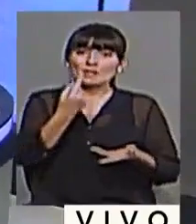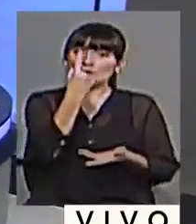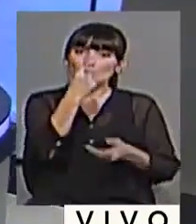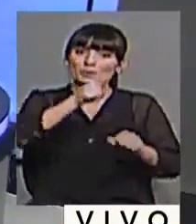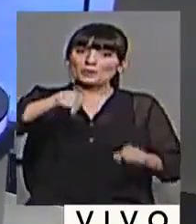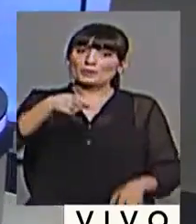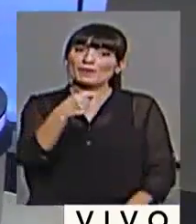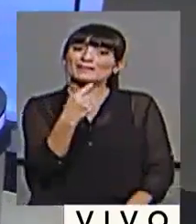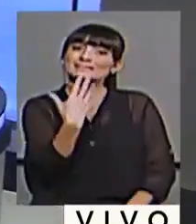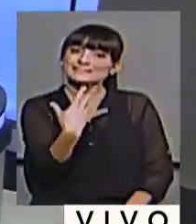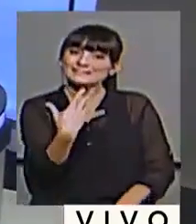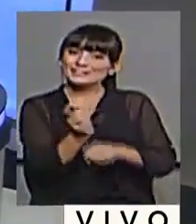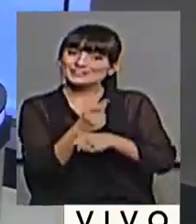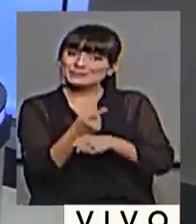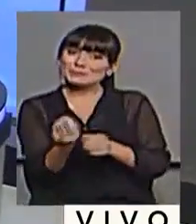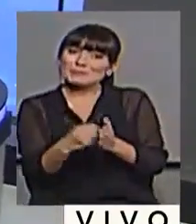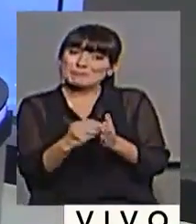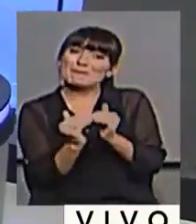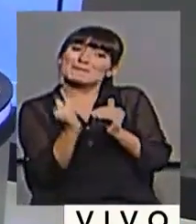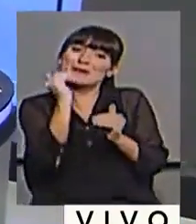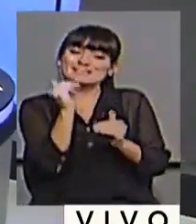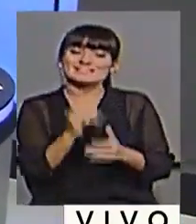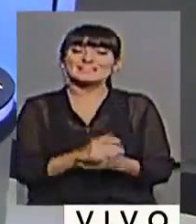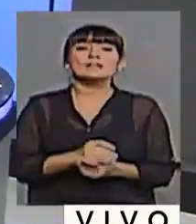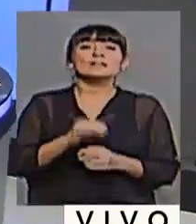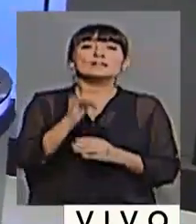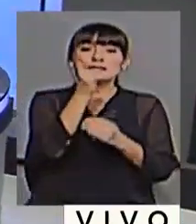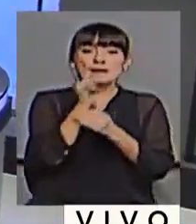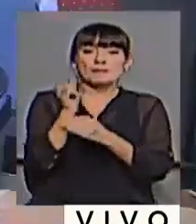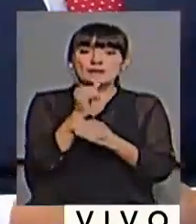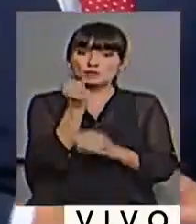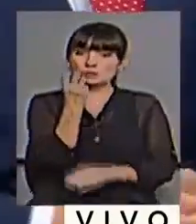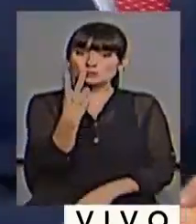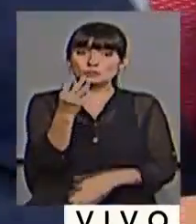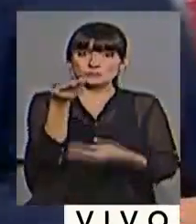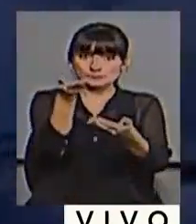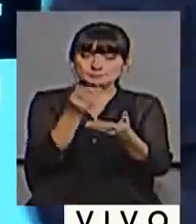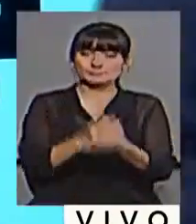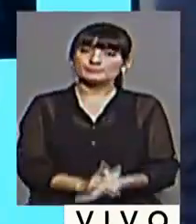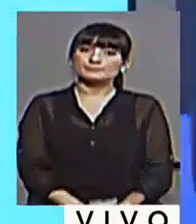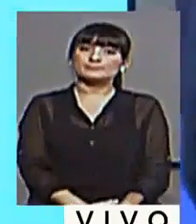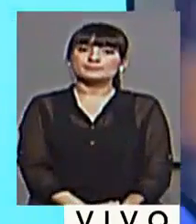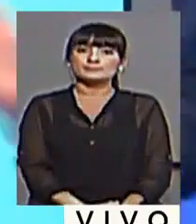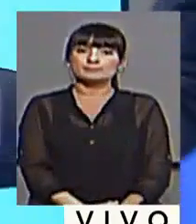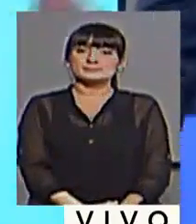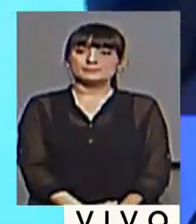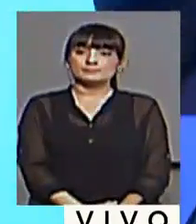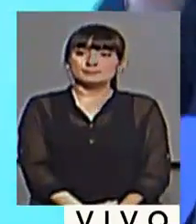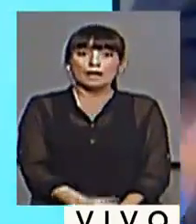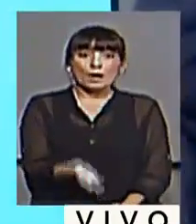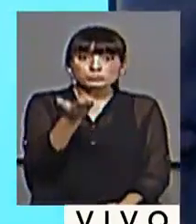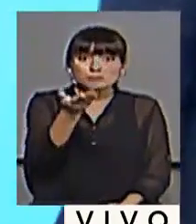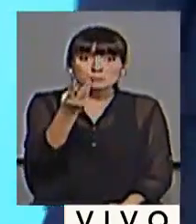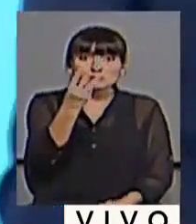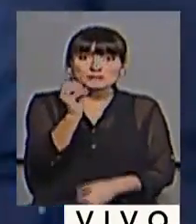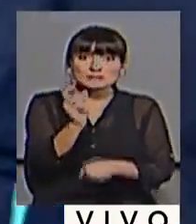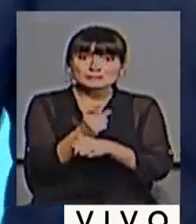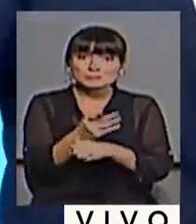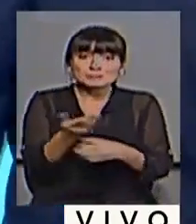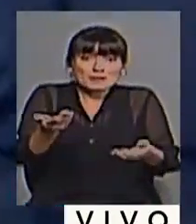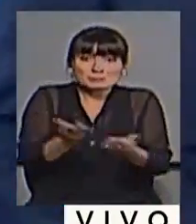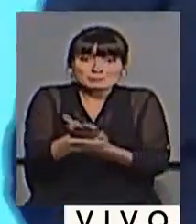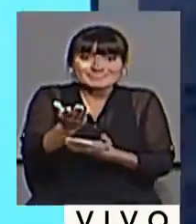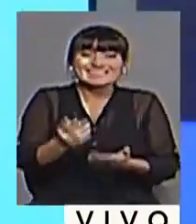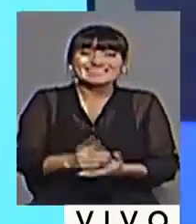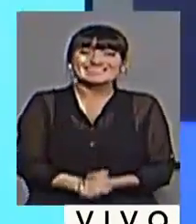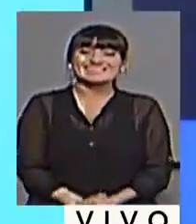más. Cámara número 2, que ahí está. ¿A usted? 30 para, segundos. Ok, bien. Lléselo